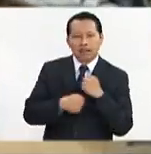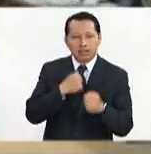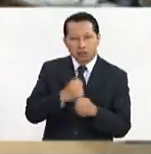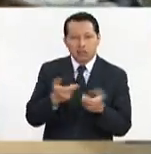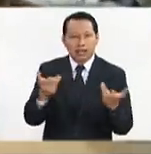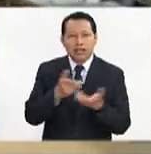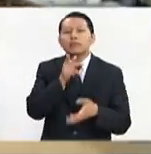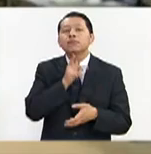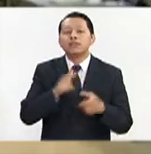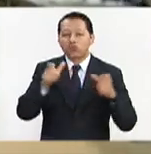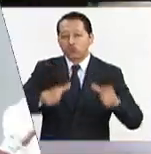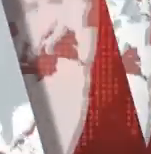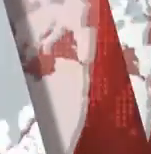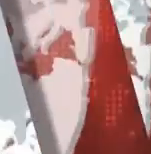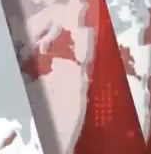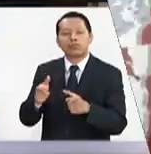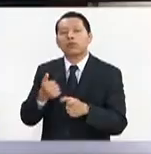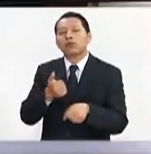7 años.